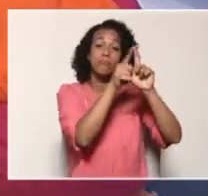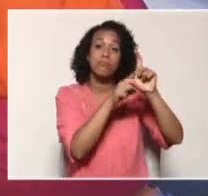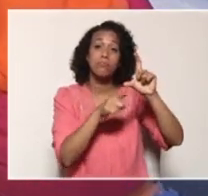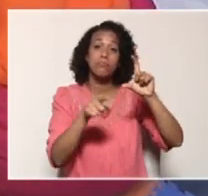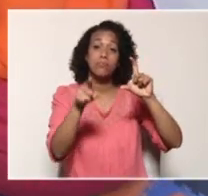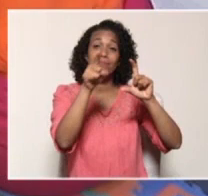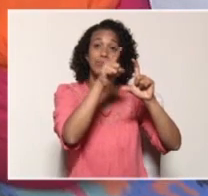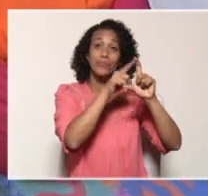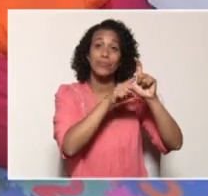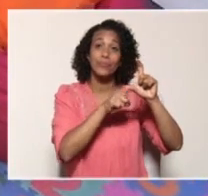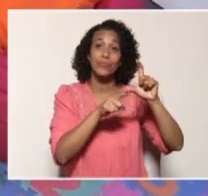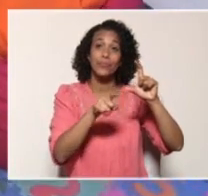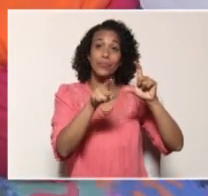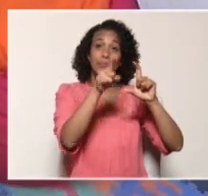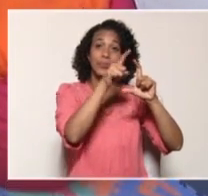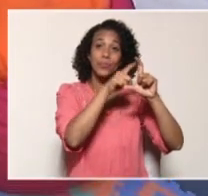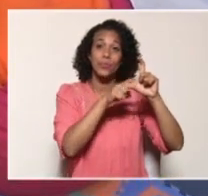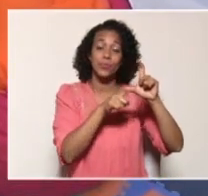círculos.